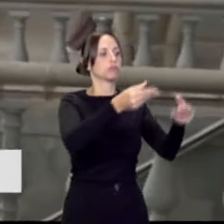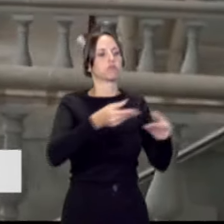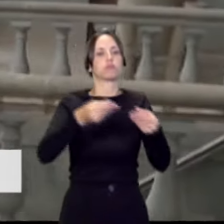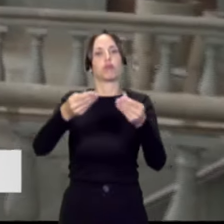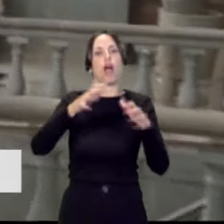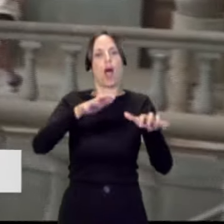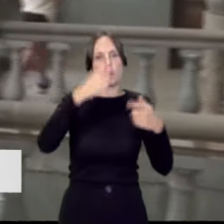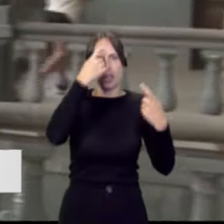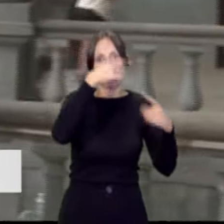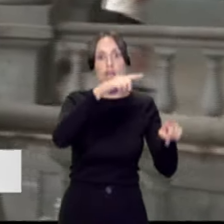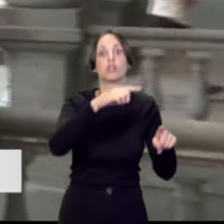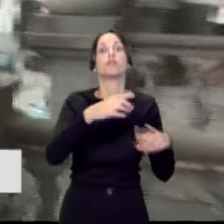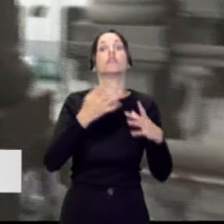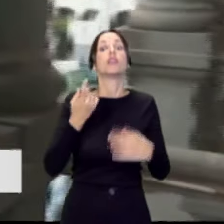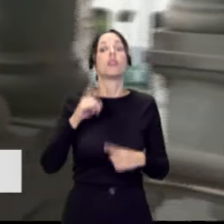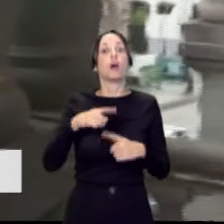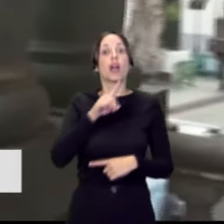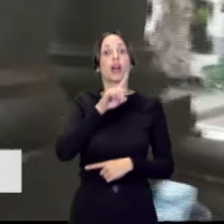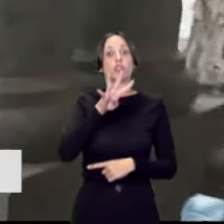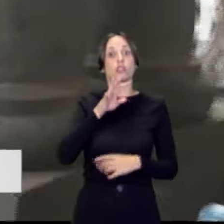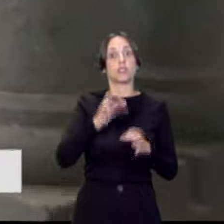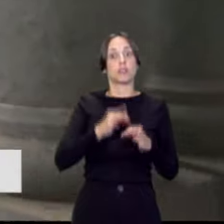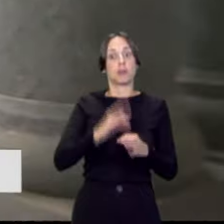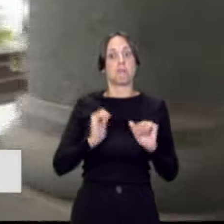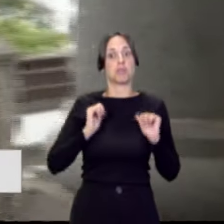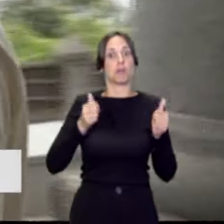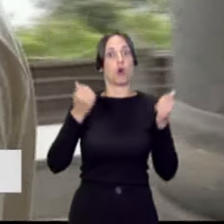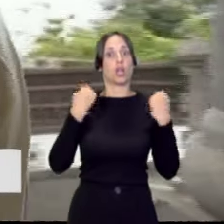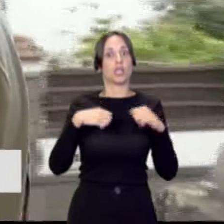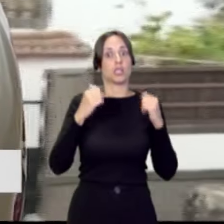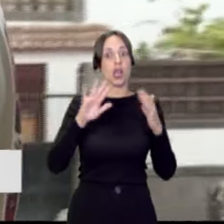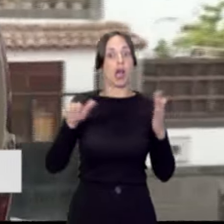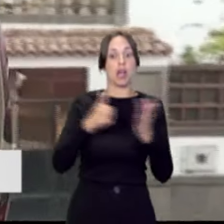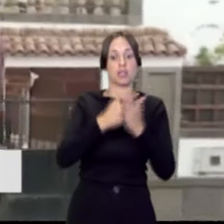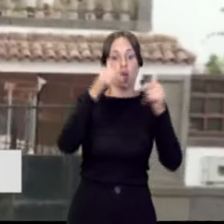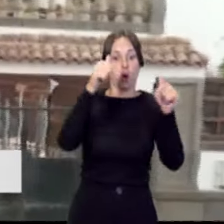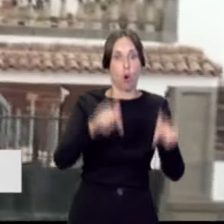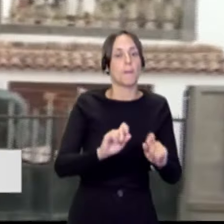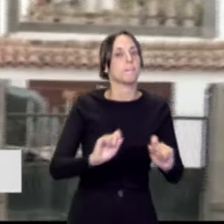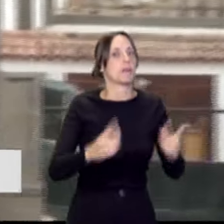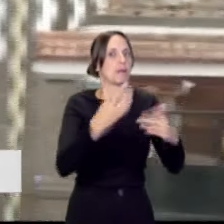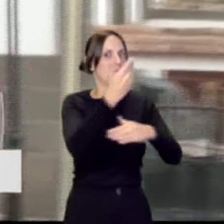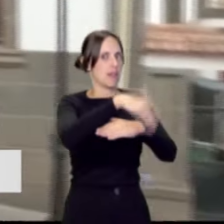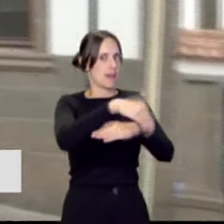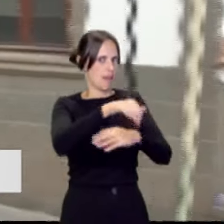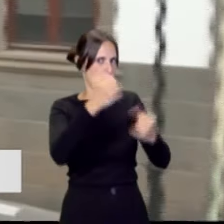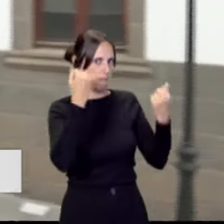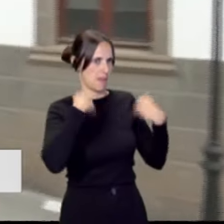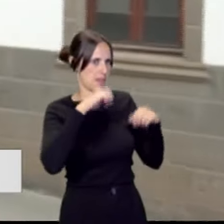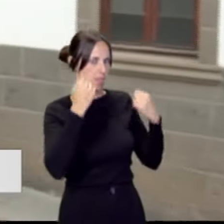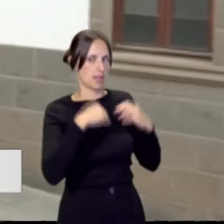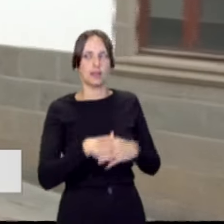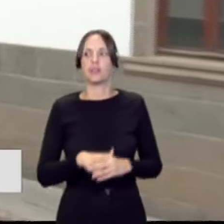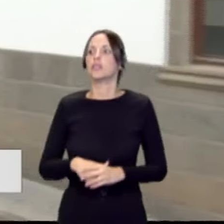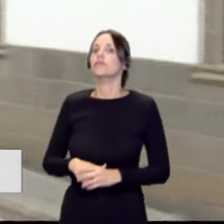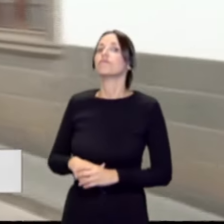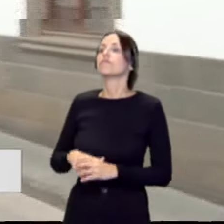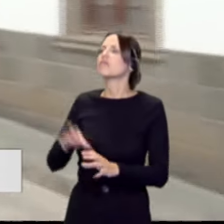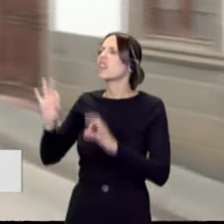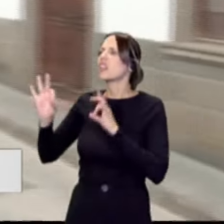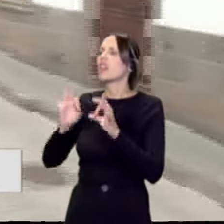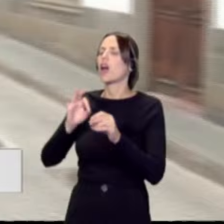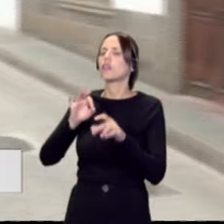ensayos hasta hoy, que hoy, como bien dijiste, hacemos el primer ensayo en la calle. Sí, ¿cuántos puntos va a recorrer la obra? Son como 7,